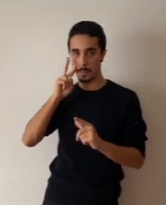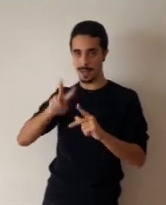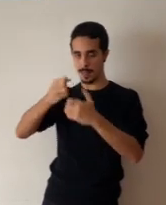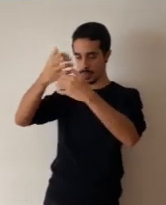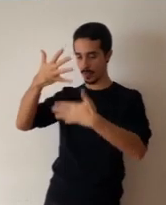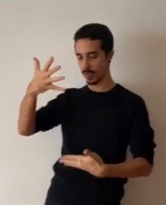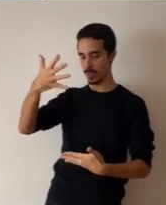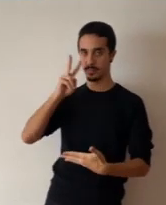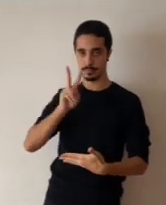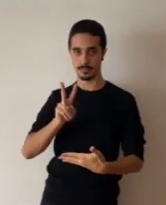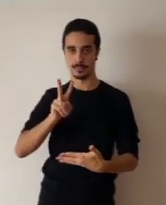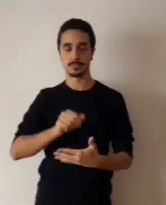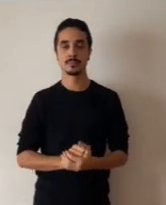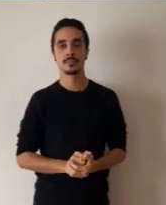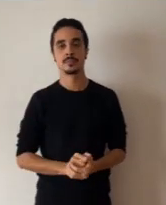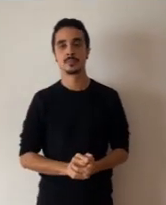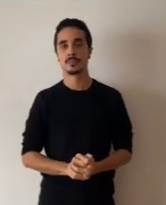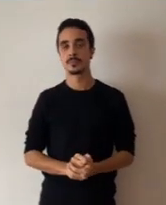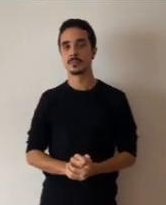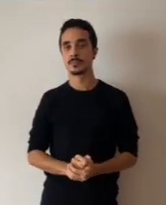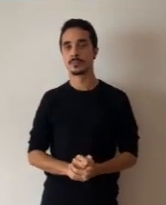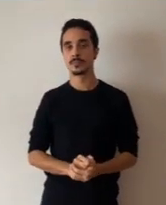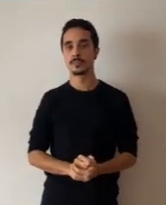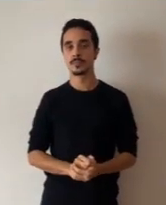en el chat tenéis algo más.